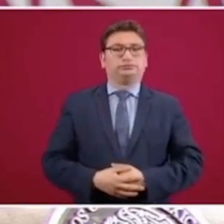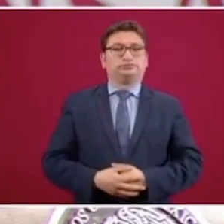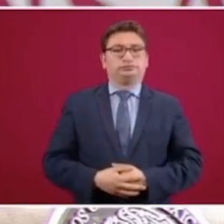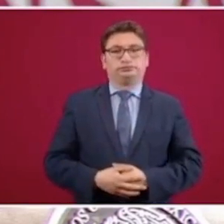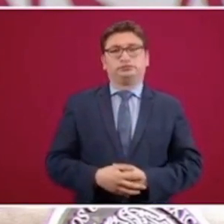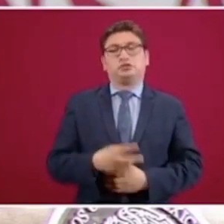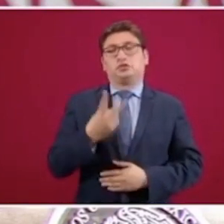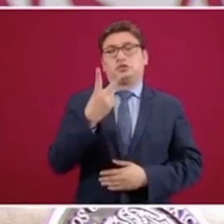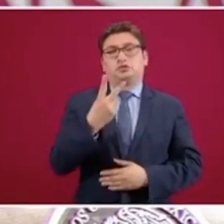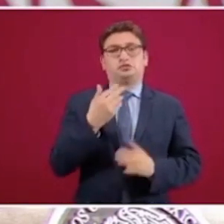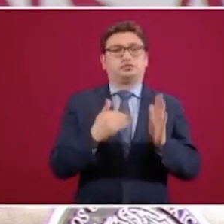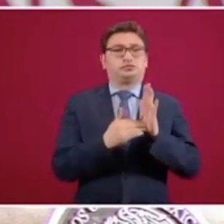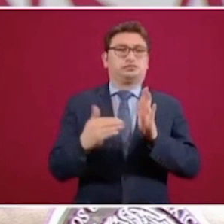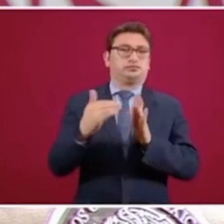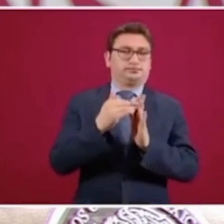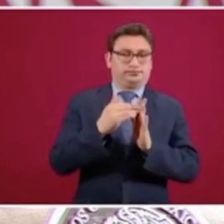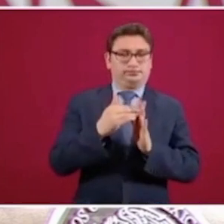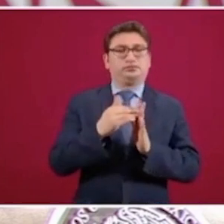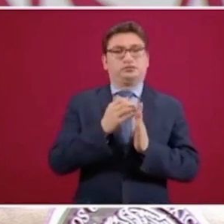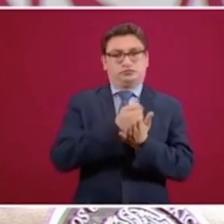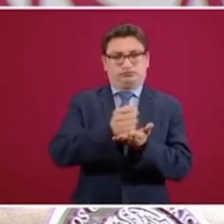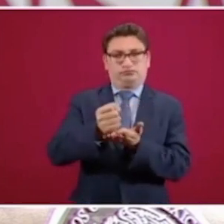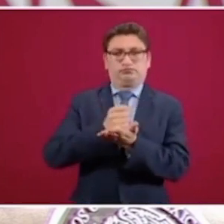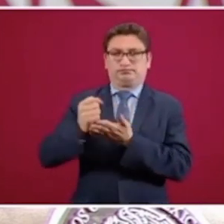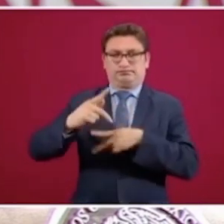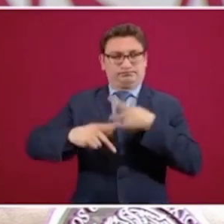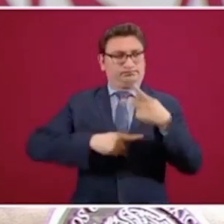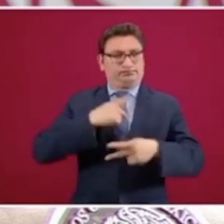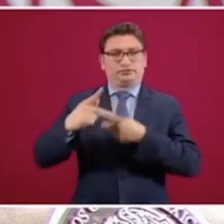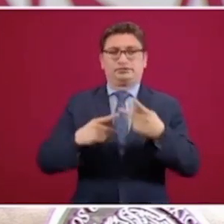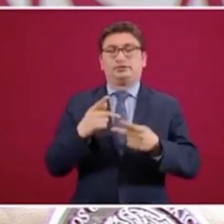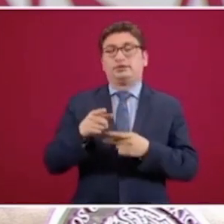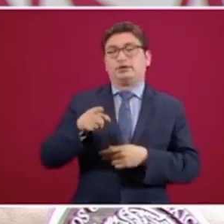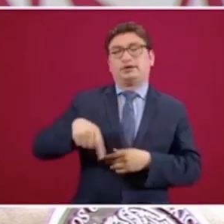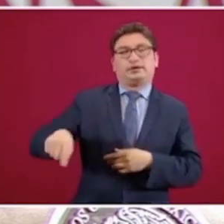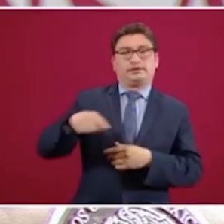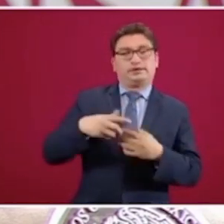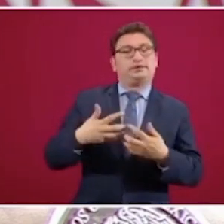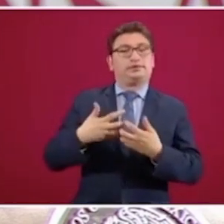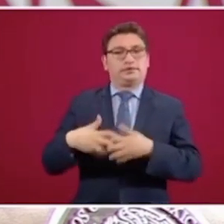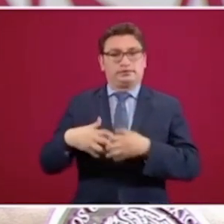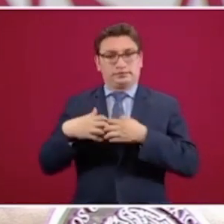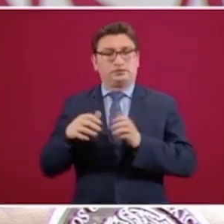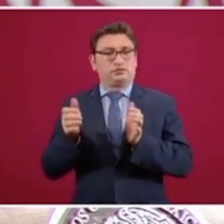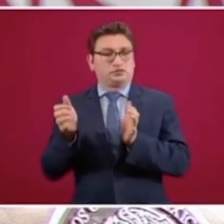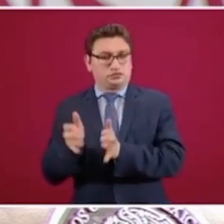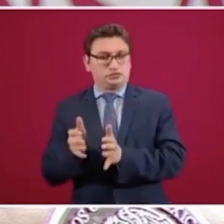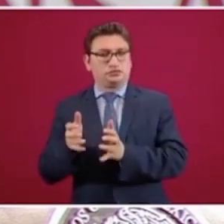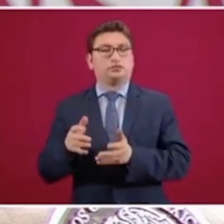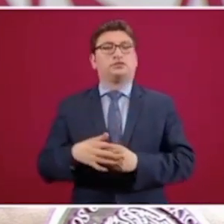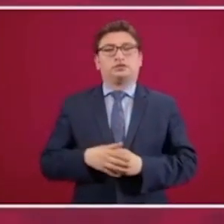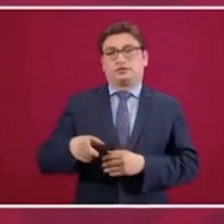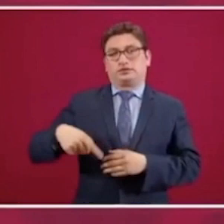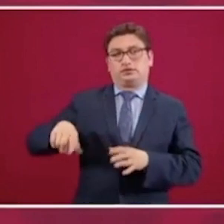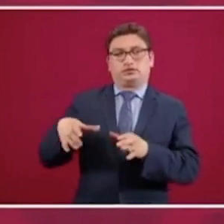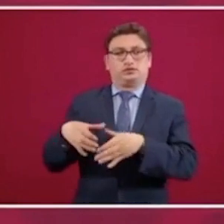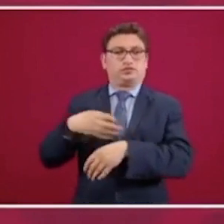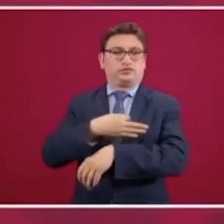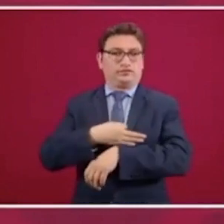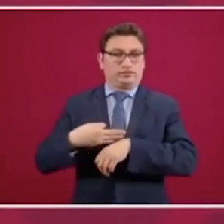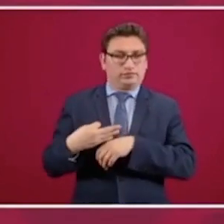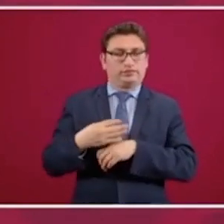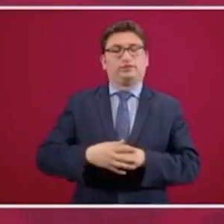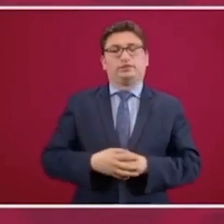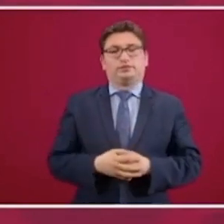2 millones de créditos las pequeñas empresas familiares del sector